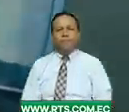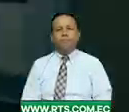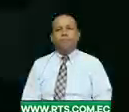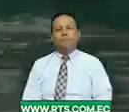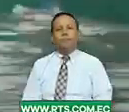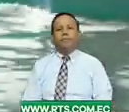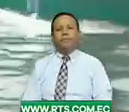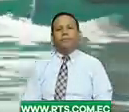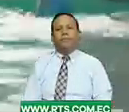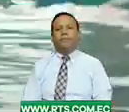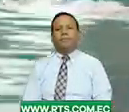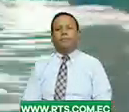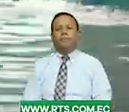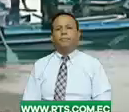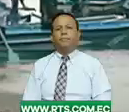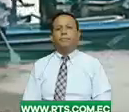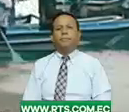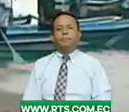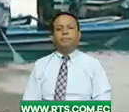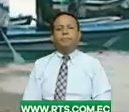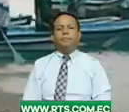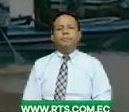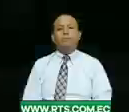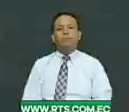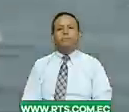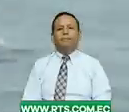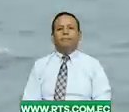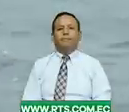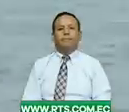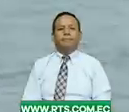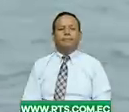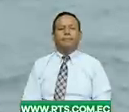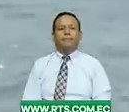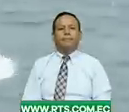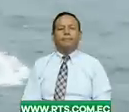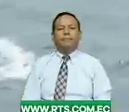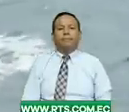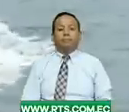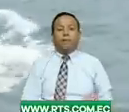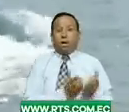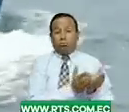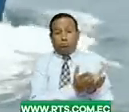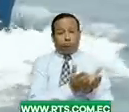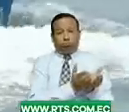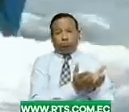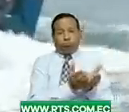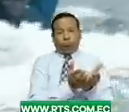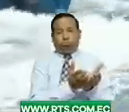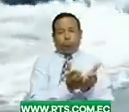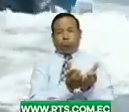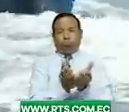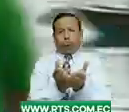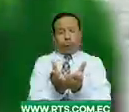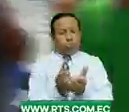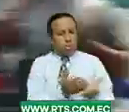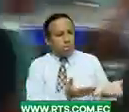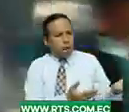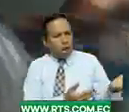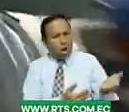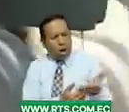Regresan de alta mar aún con pesca, pero están conscientes que aquello que los golpeó económicamente en el